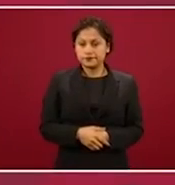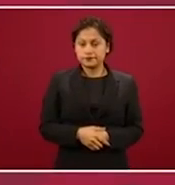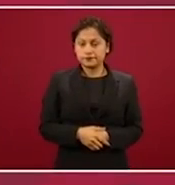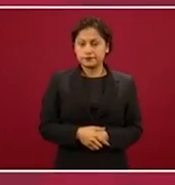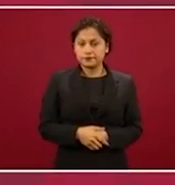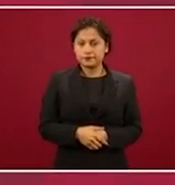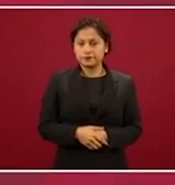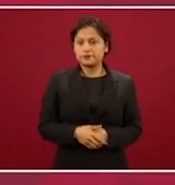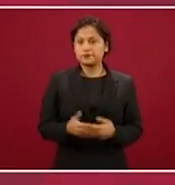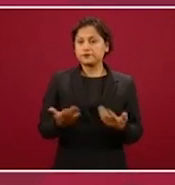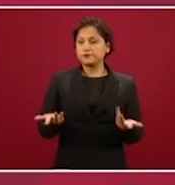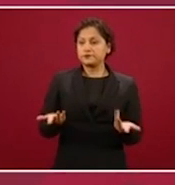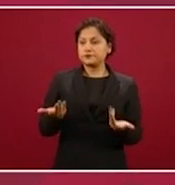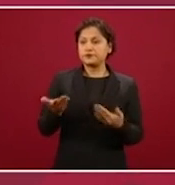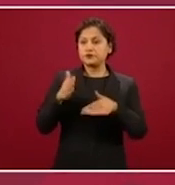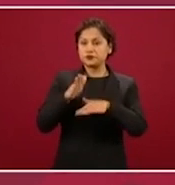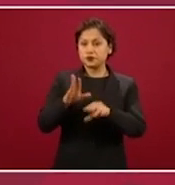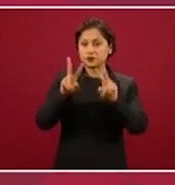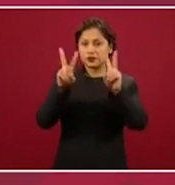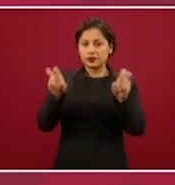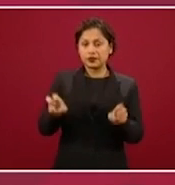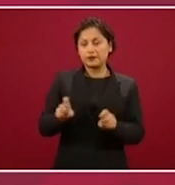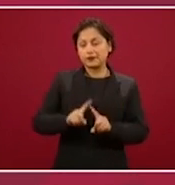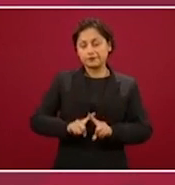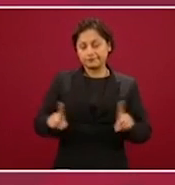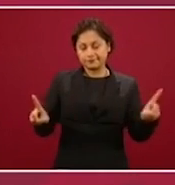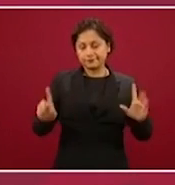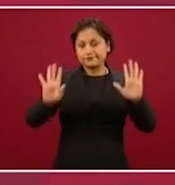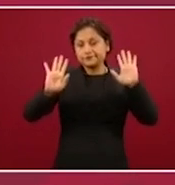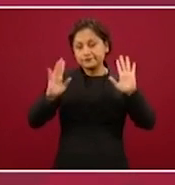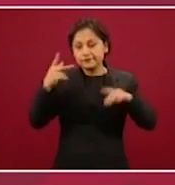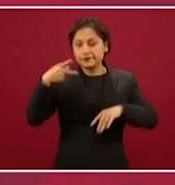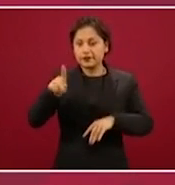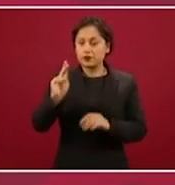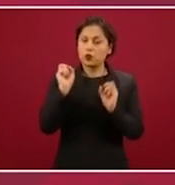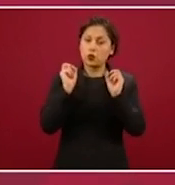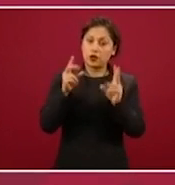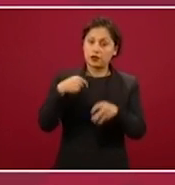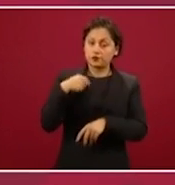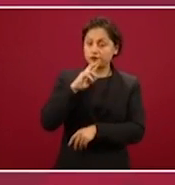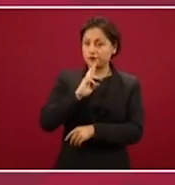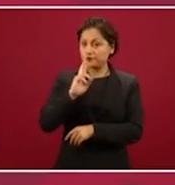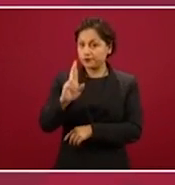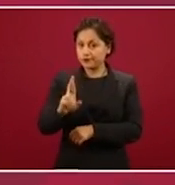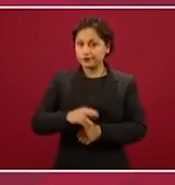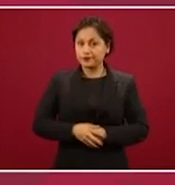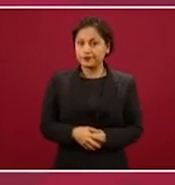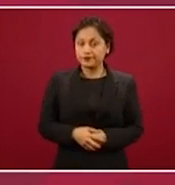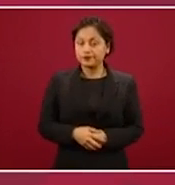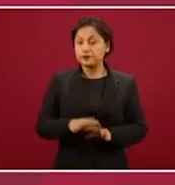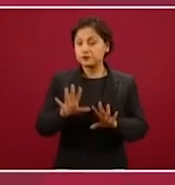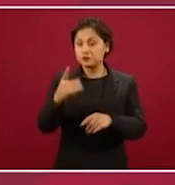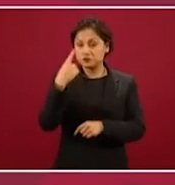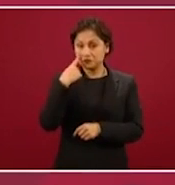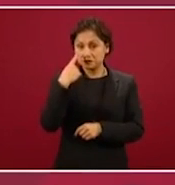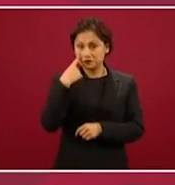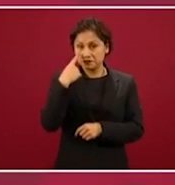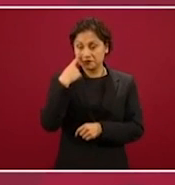es que no era sobre el tema, pero bueno, sí, todo aquí se responde. Sí, mire,